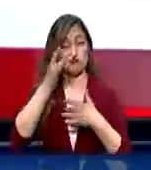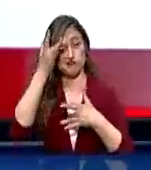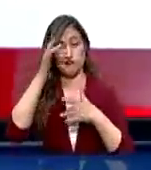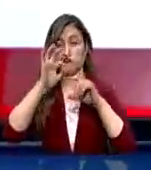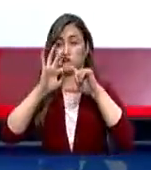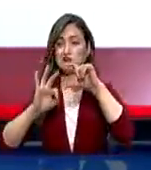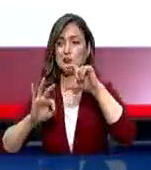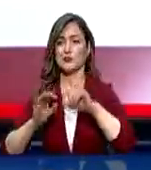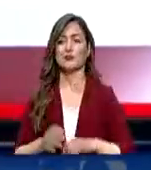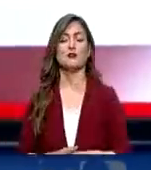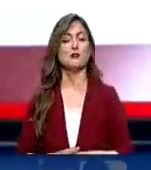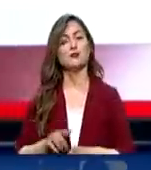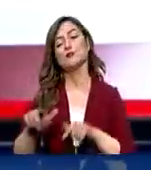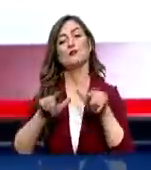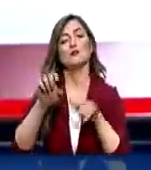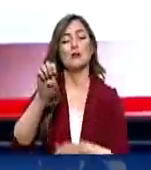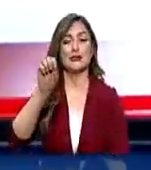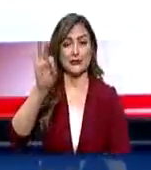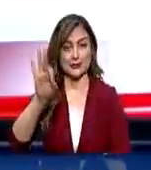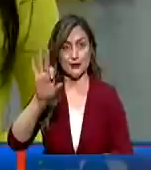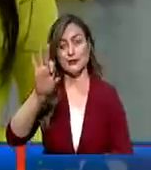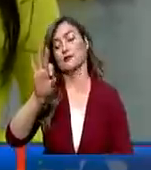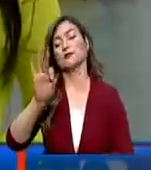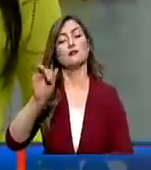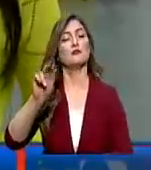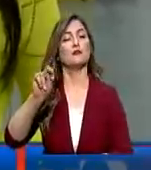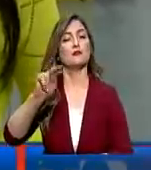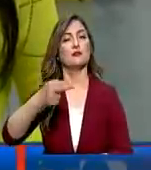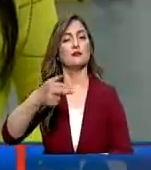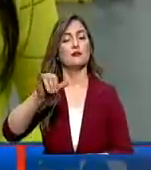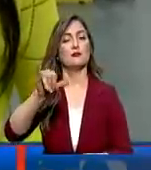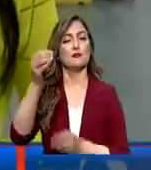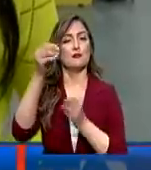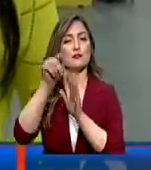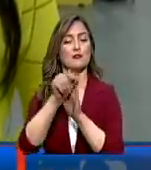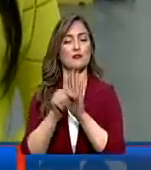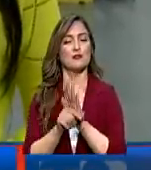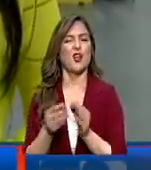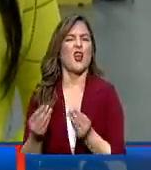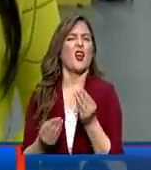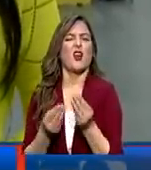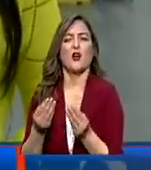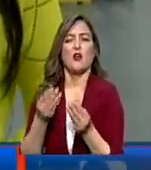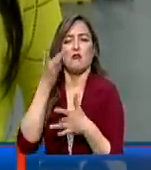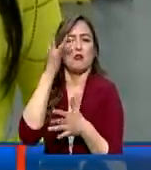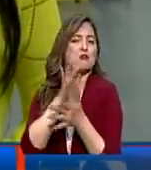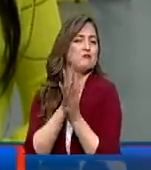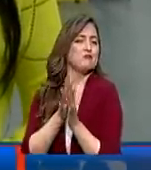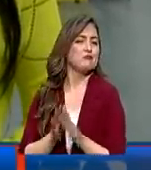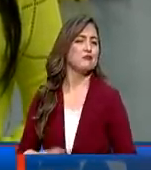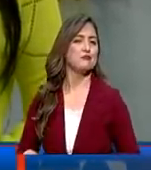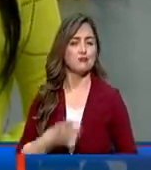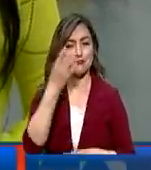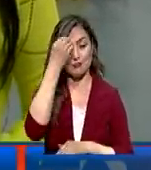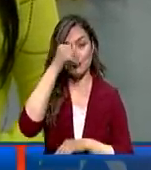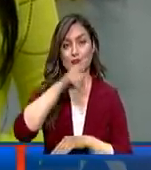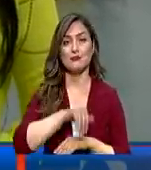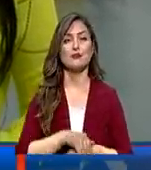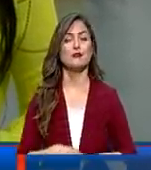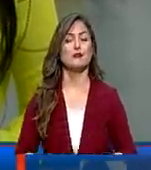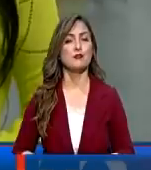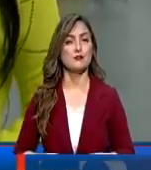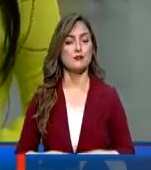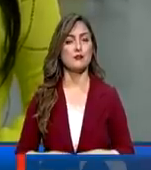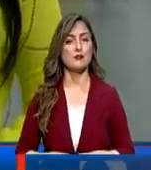nuestra compañera Stephanie Paz para contar todos los detalles y qué piensan hacer ahora que ya no tienen pacientes. Steffi, adelante, buenas tardes.